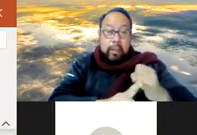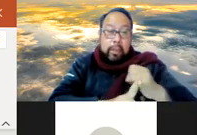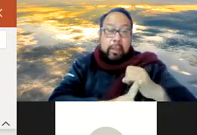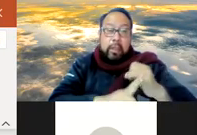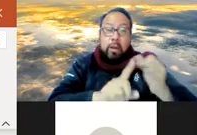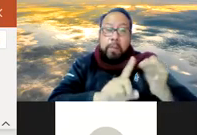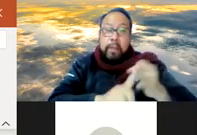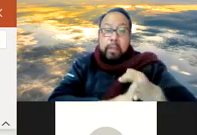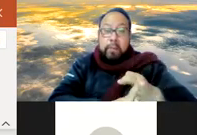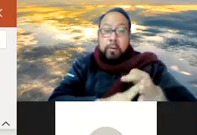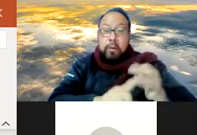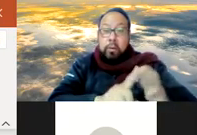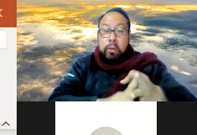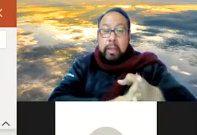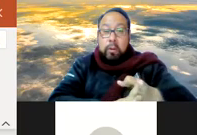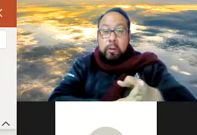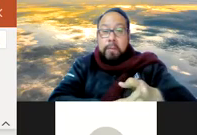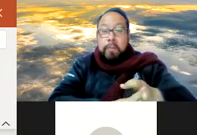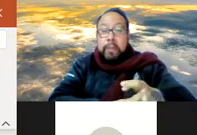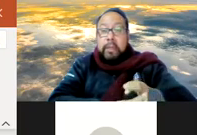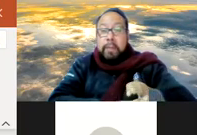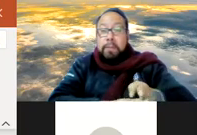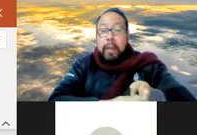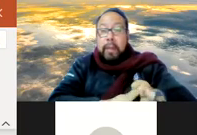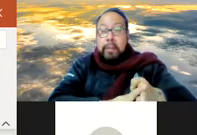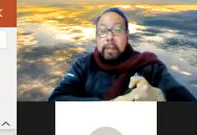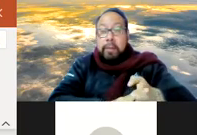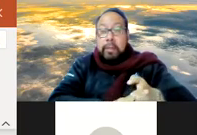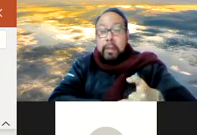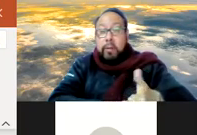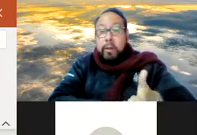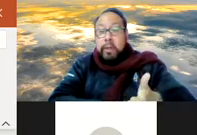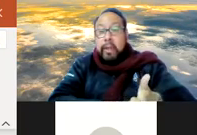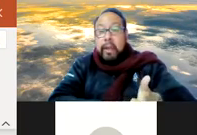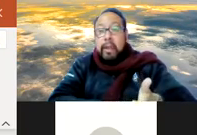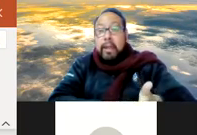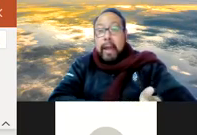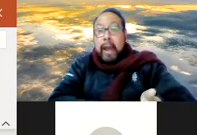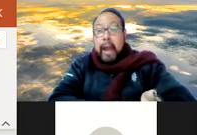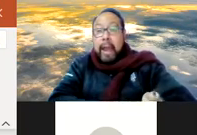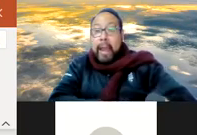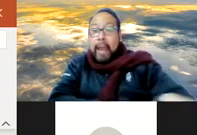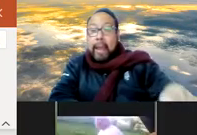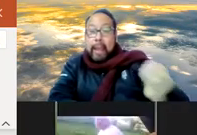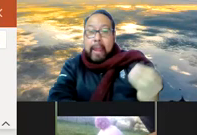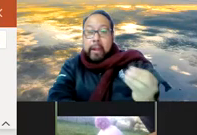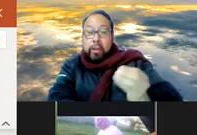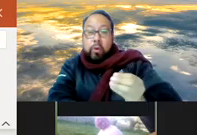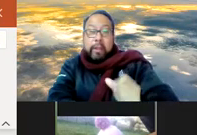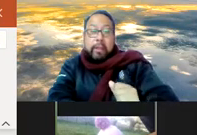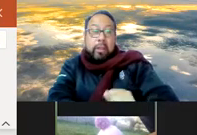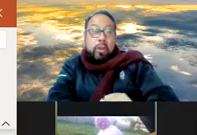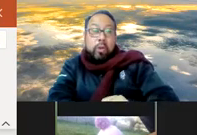los antecedentes, objetivos, resultados y demás palabras claves que ayudan a ubicar